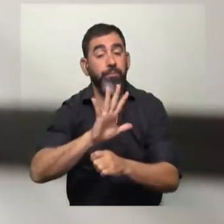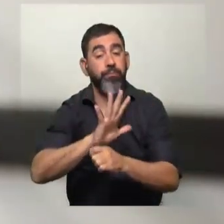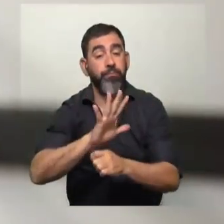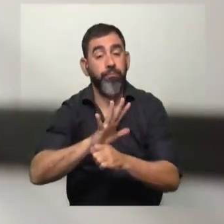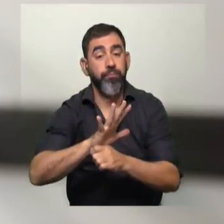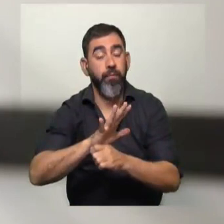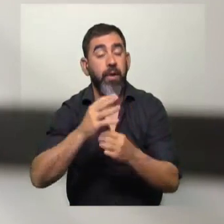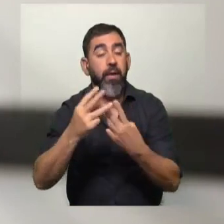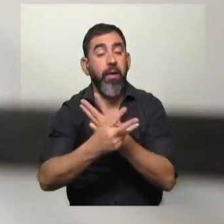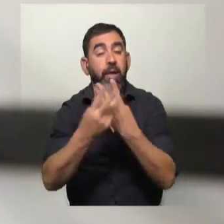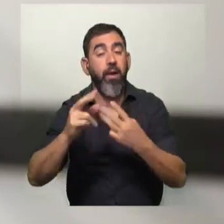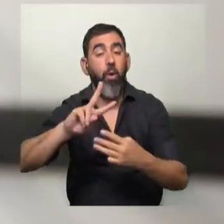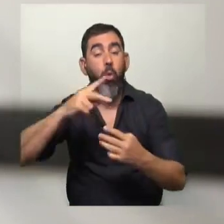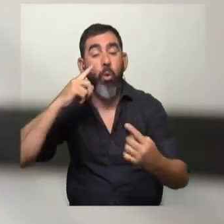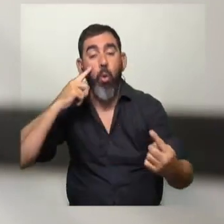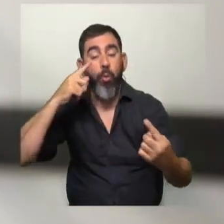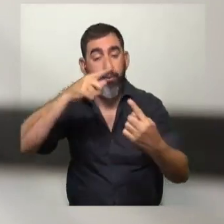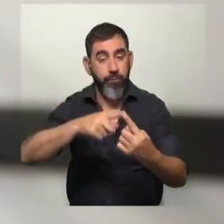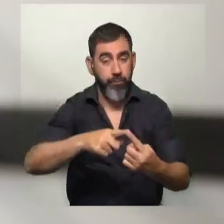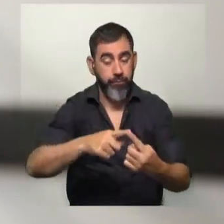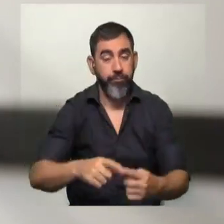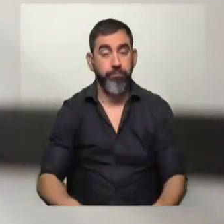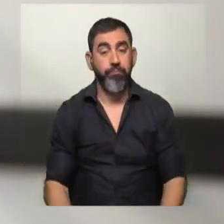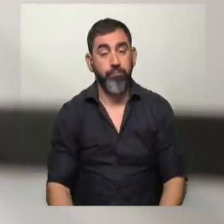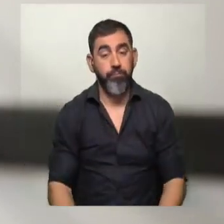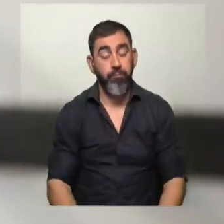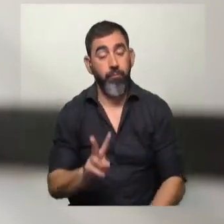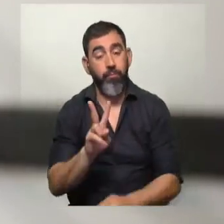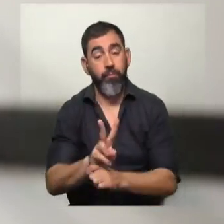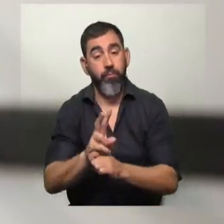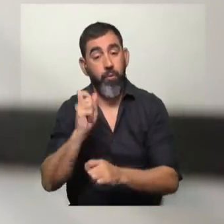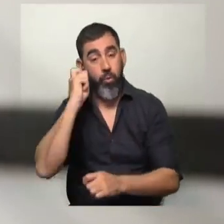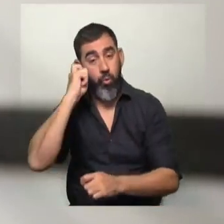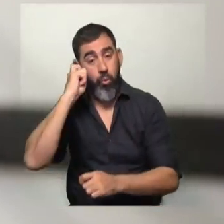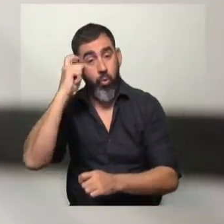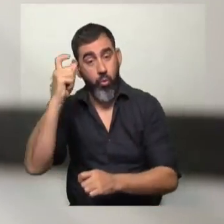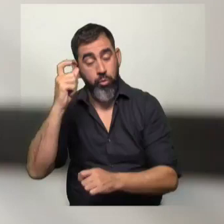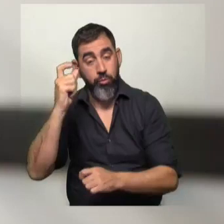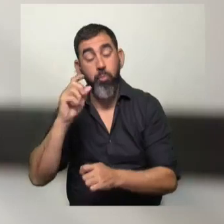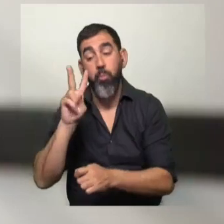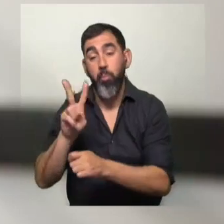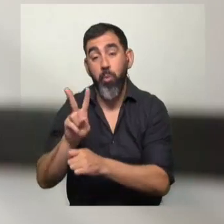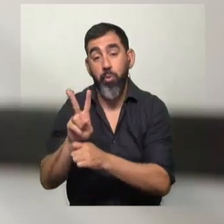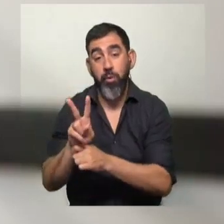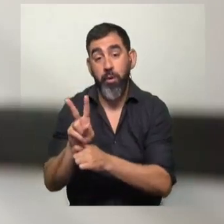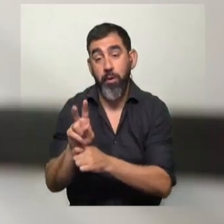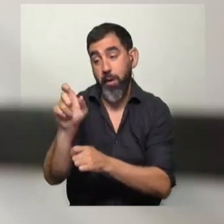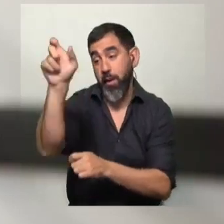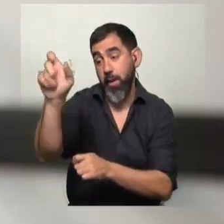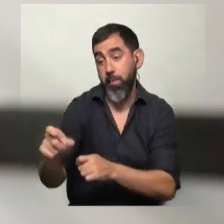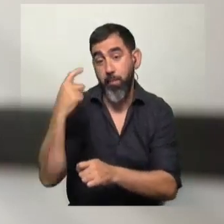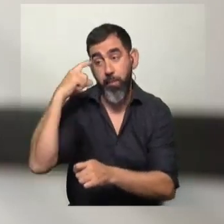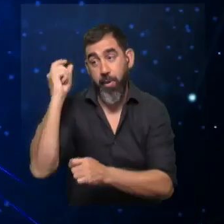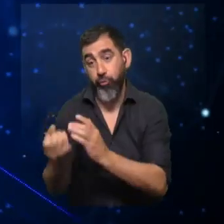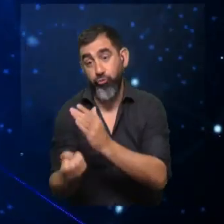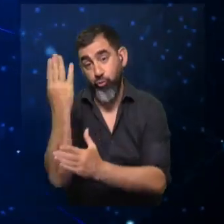pura, digamos, tienen un doble objetivo, que es preservar el conocimiento y proteger al creador de